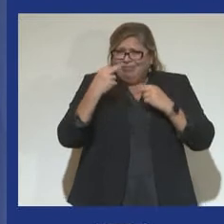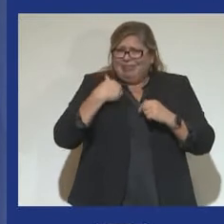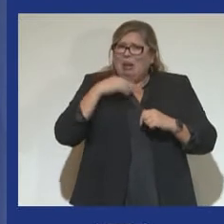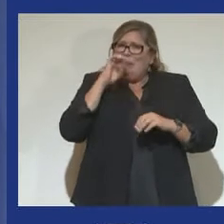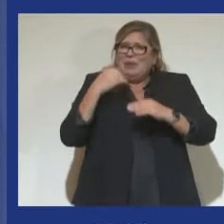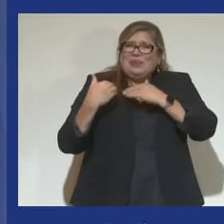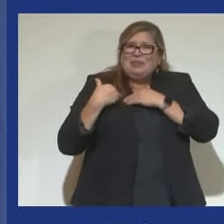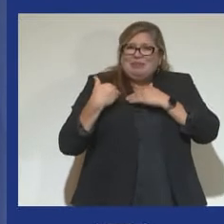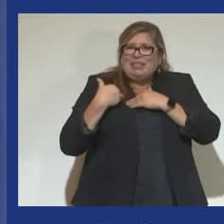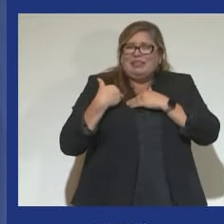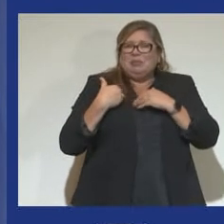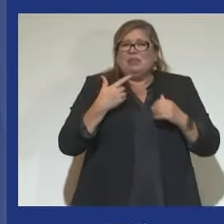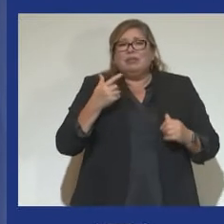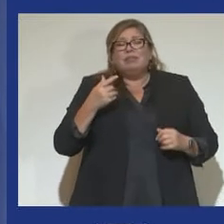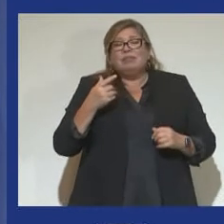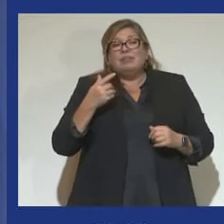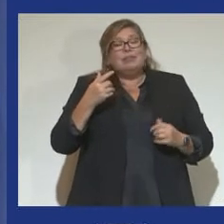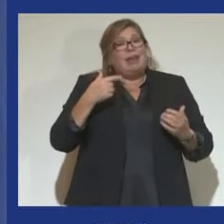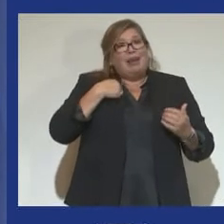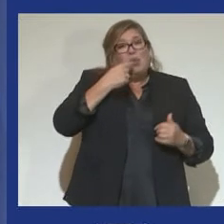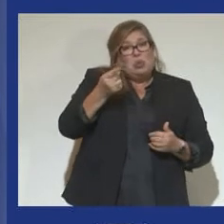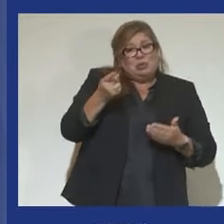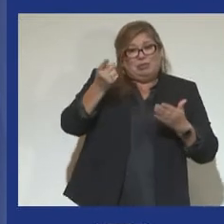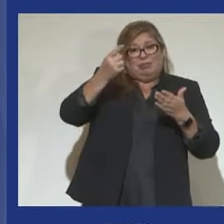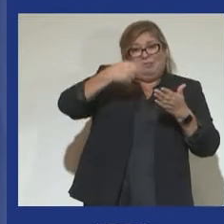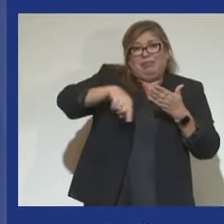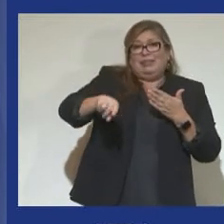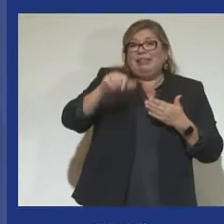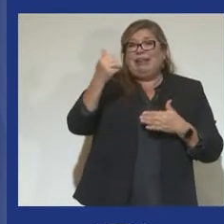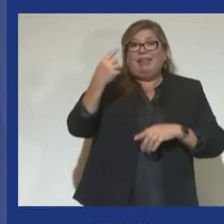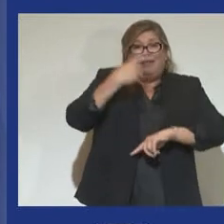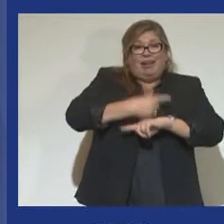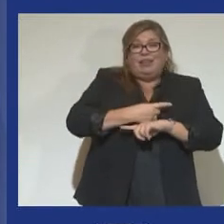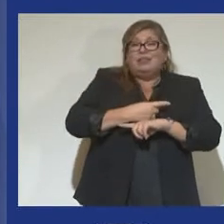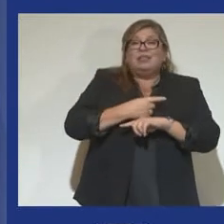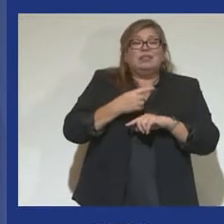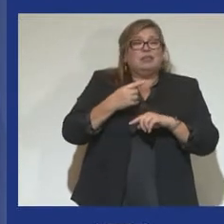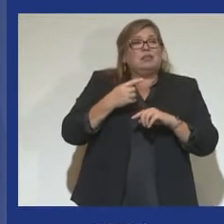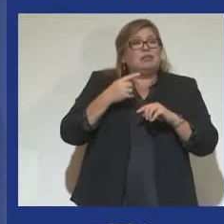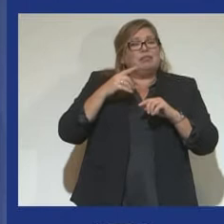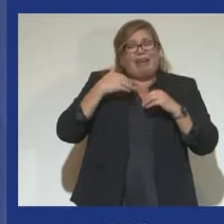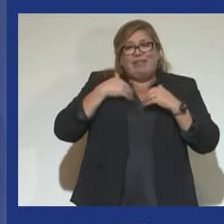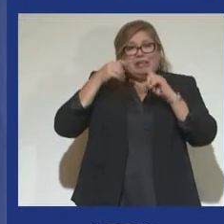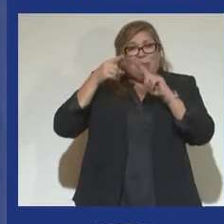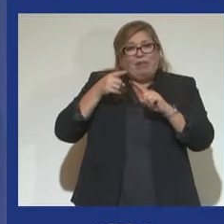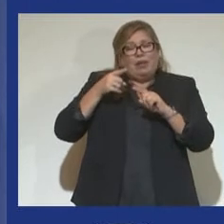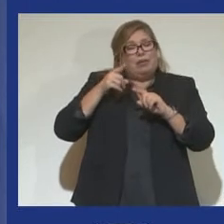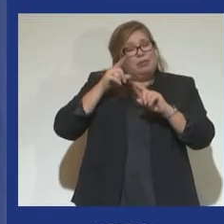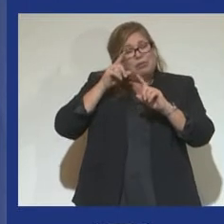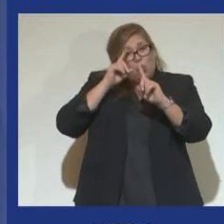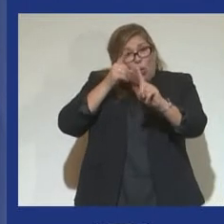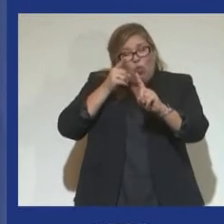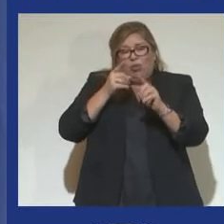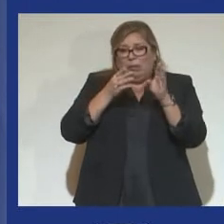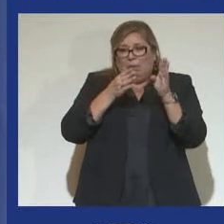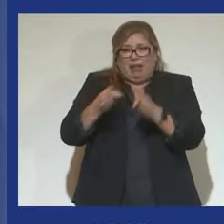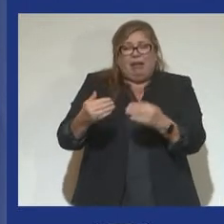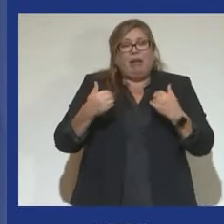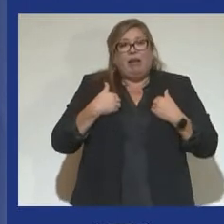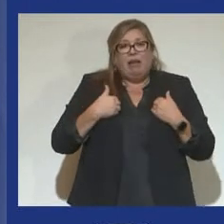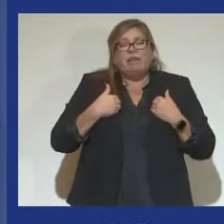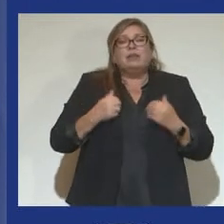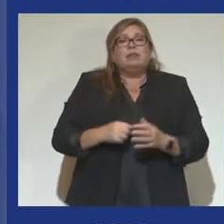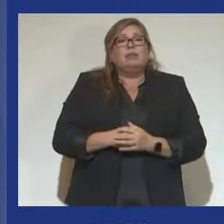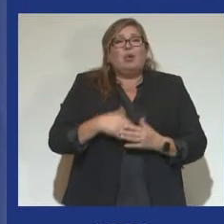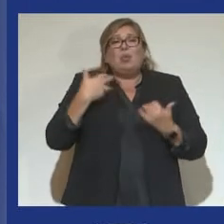le hablaremos les diré cuál era el objetivo millán a final de la semana diez días ese es el objetivo específico ese es el plan